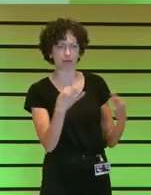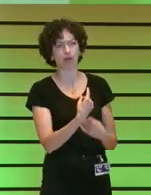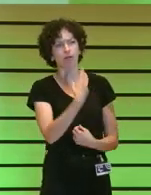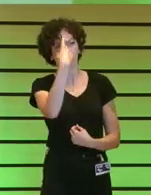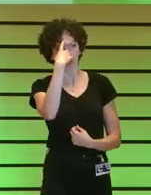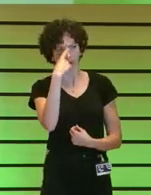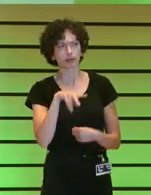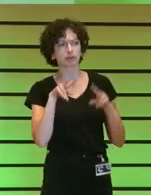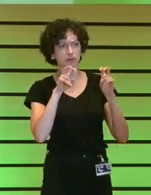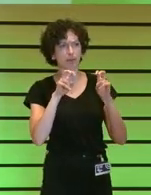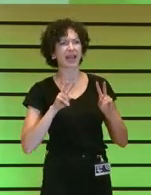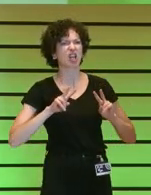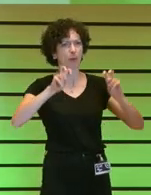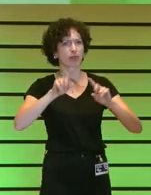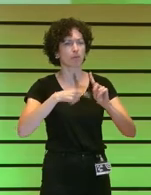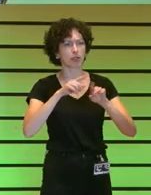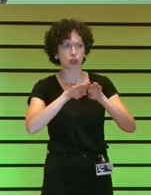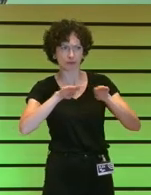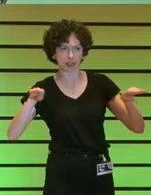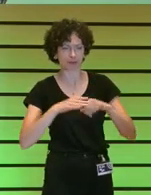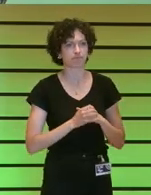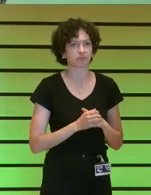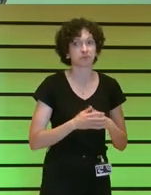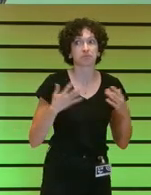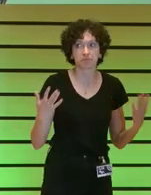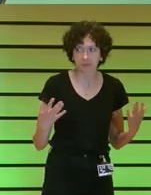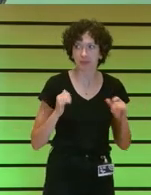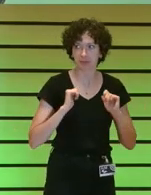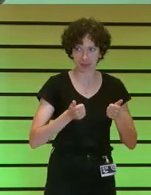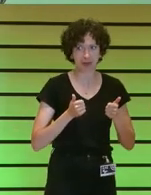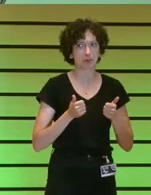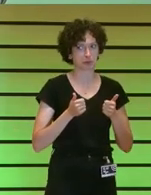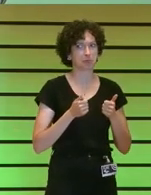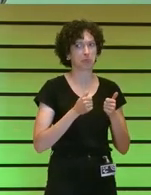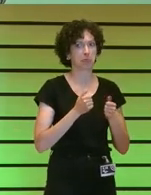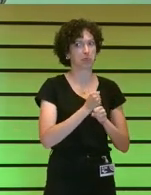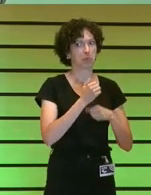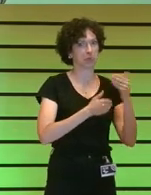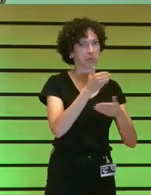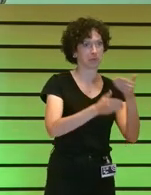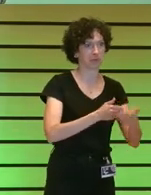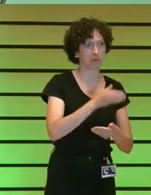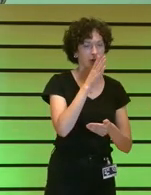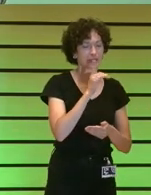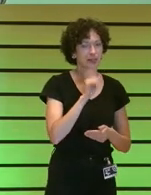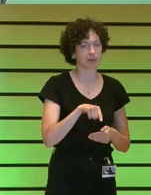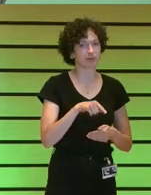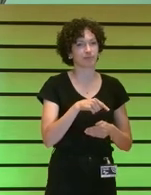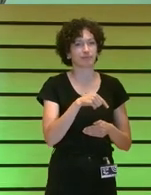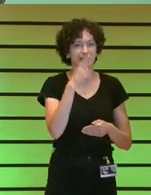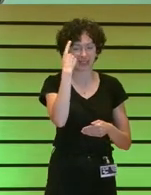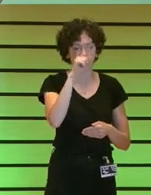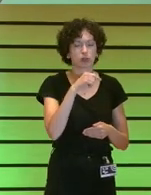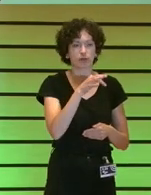en materia de innovación y sostenibilidad pues Nos pondremos a construir ese relato sin duda que es otra de las tareas que apuntamos como pendiente